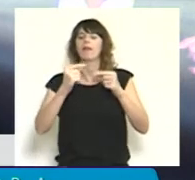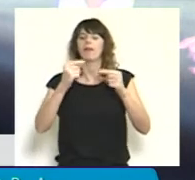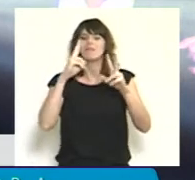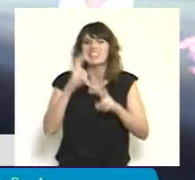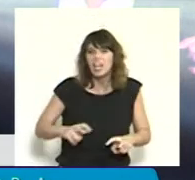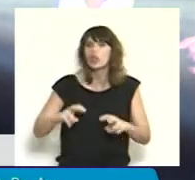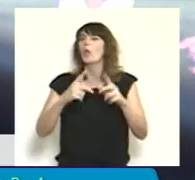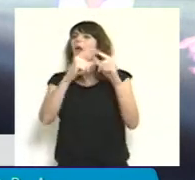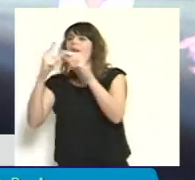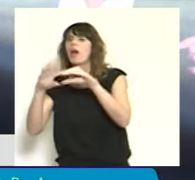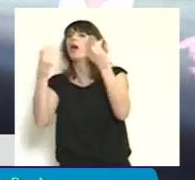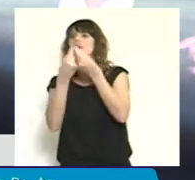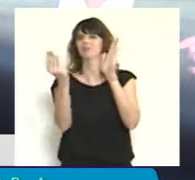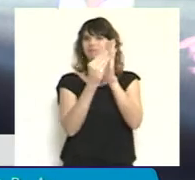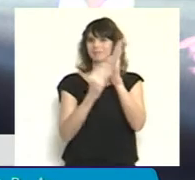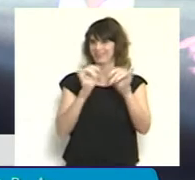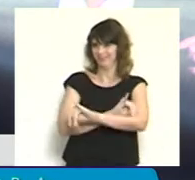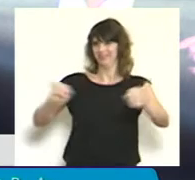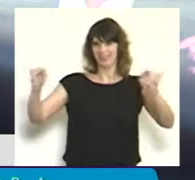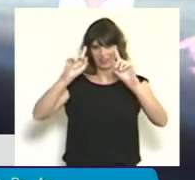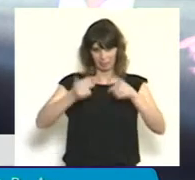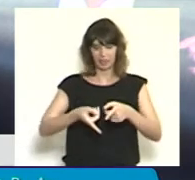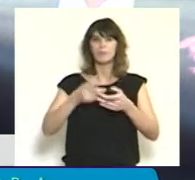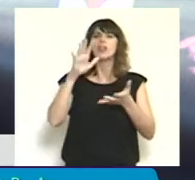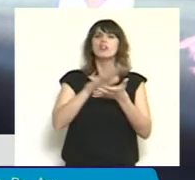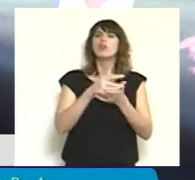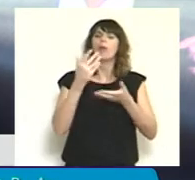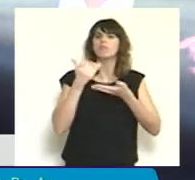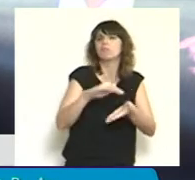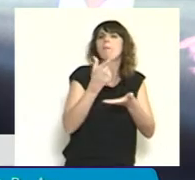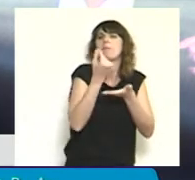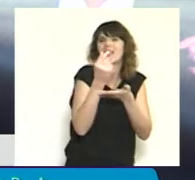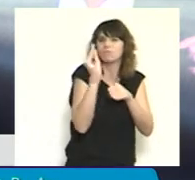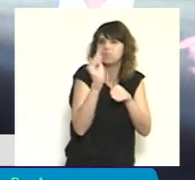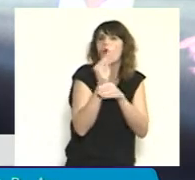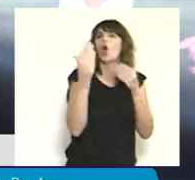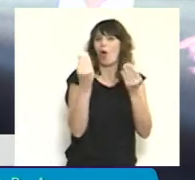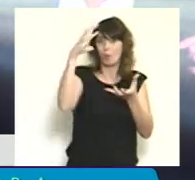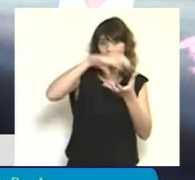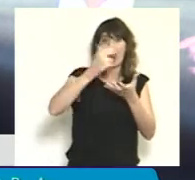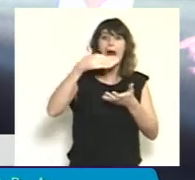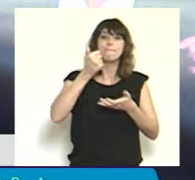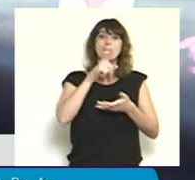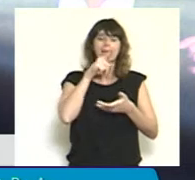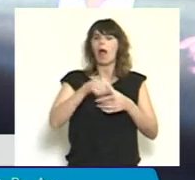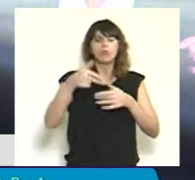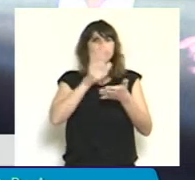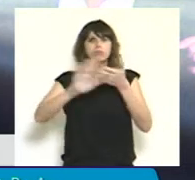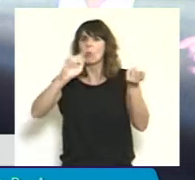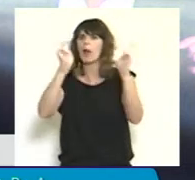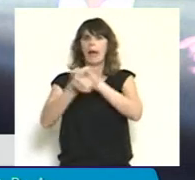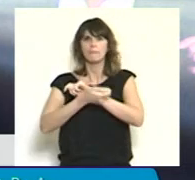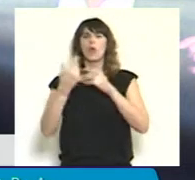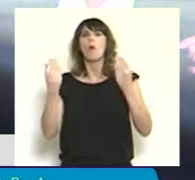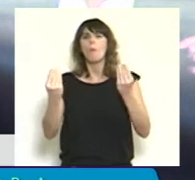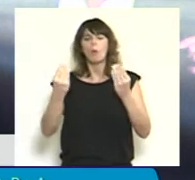En relación al financiamiento del ANMAC, hay un cambio copernicano porque va a tener un